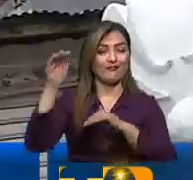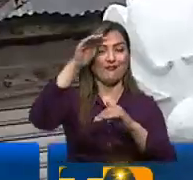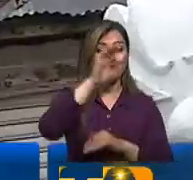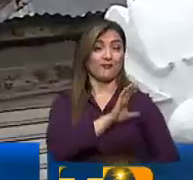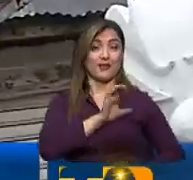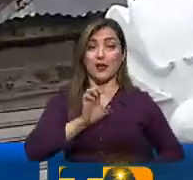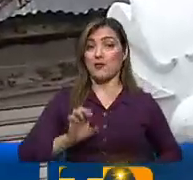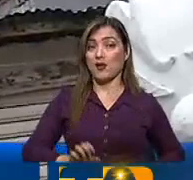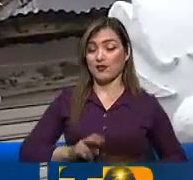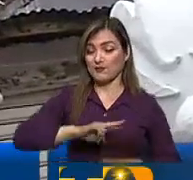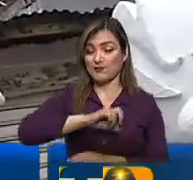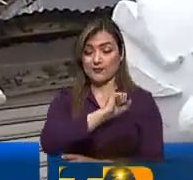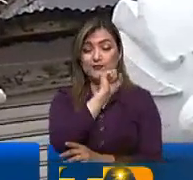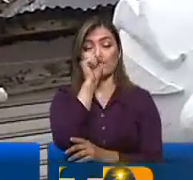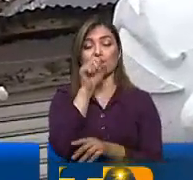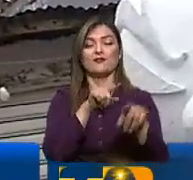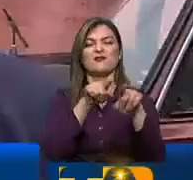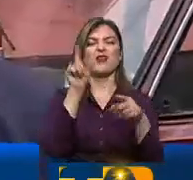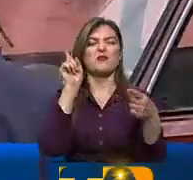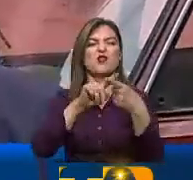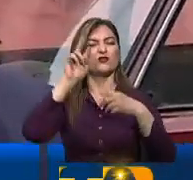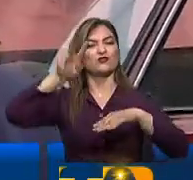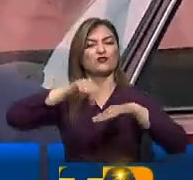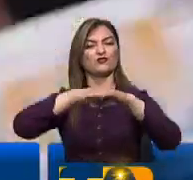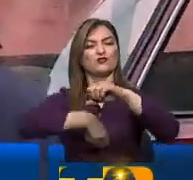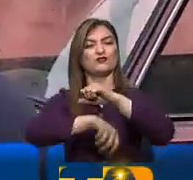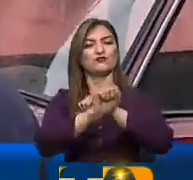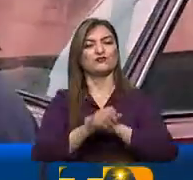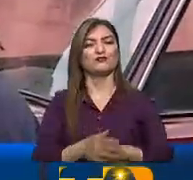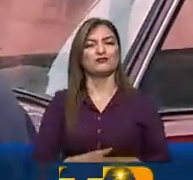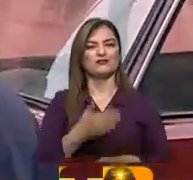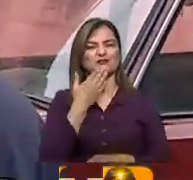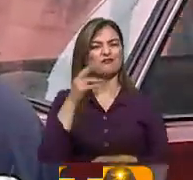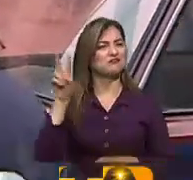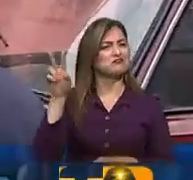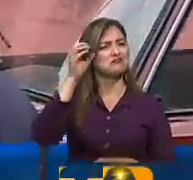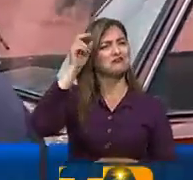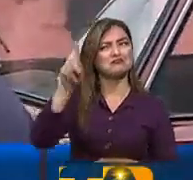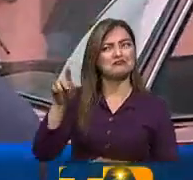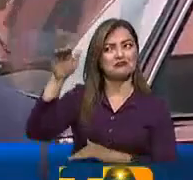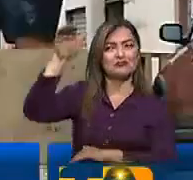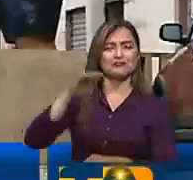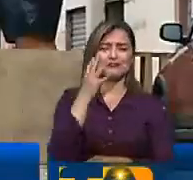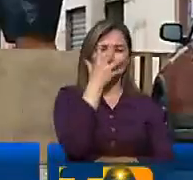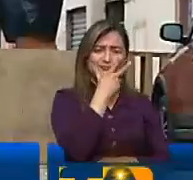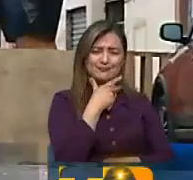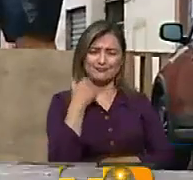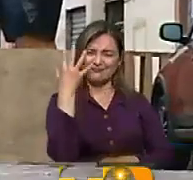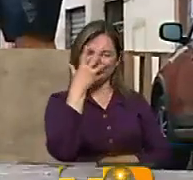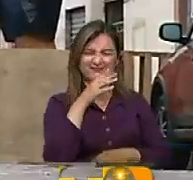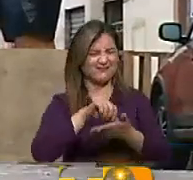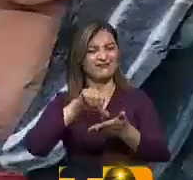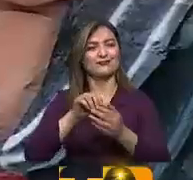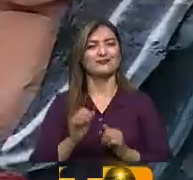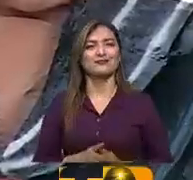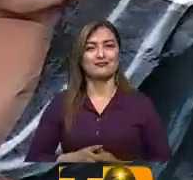Melec, vicecampeón del torneo ecuatoriano de fútbol. ¿Qué tal le parecen los monigotes? Está muy lindo, está muy lindo. Adorna la ciudad. La vecindad del Chavo del